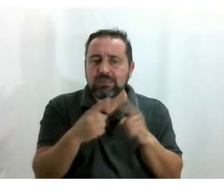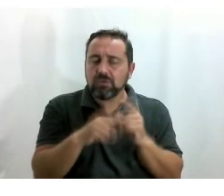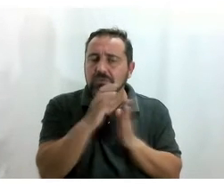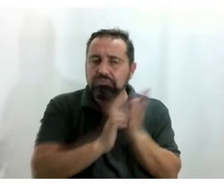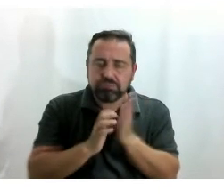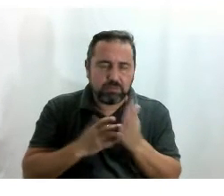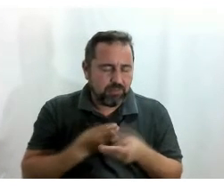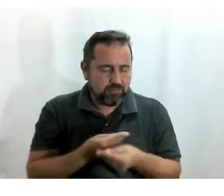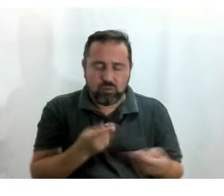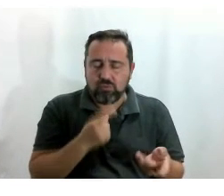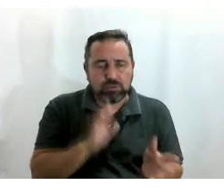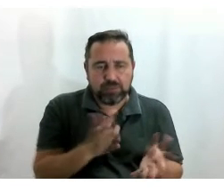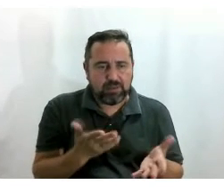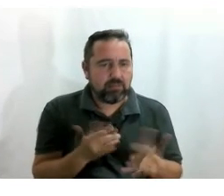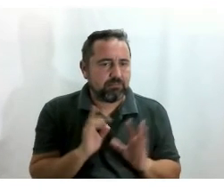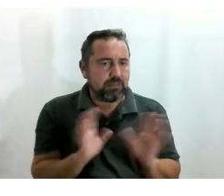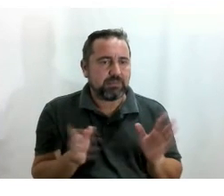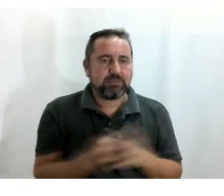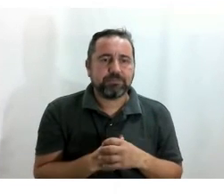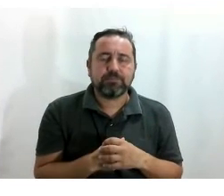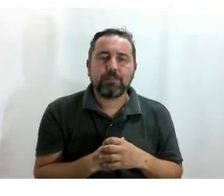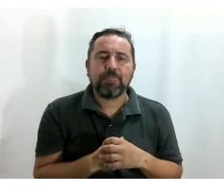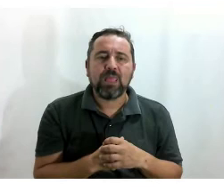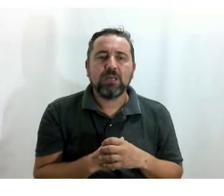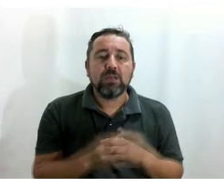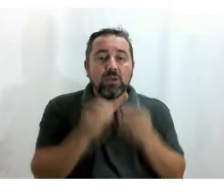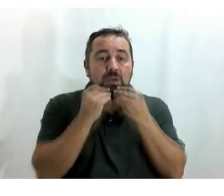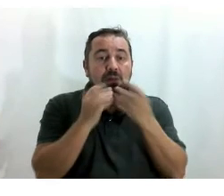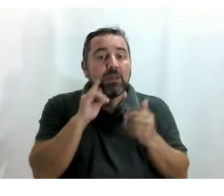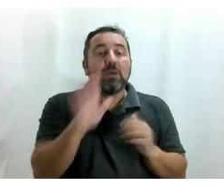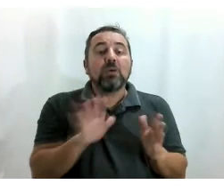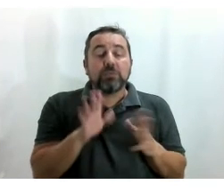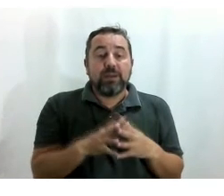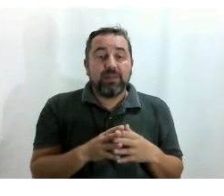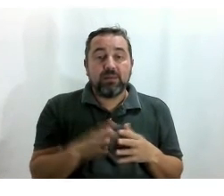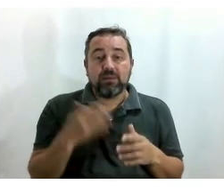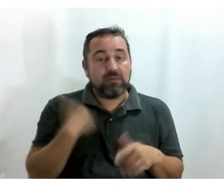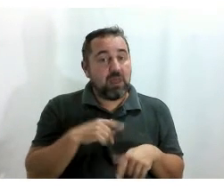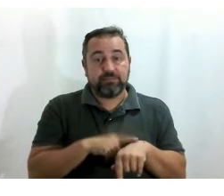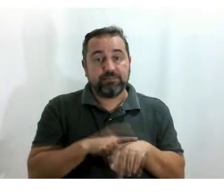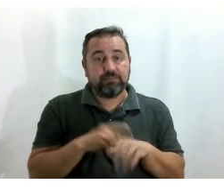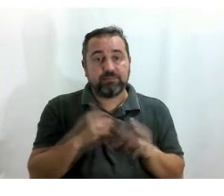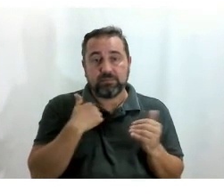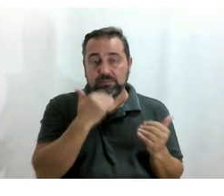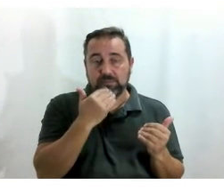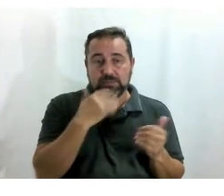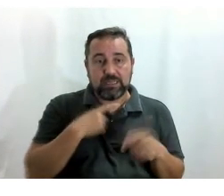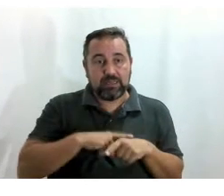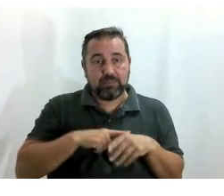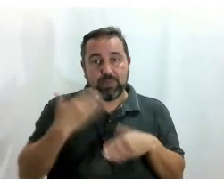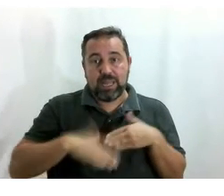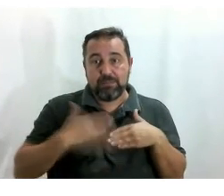parezca. Solo eso. Muy bien, pues si os parece, bueno, como estamos ya ahí en los